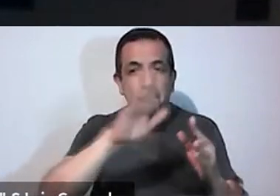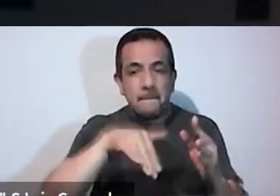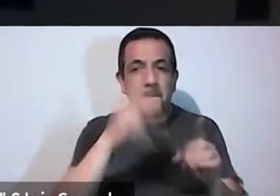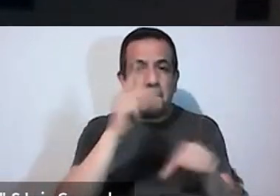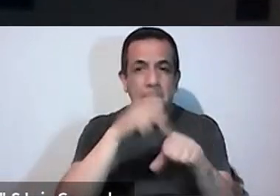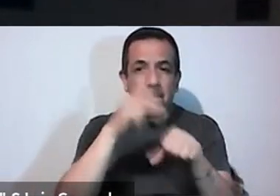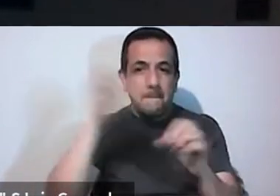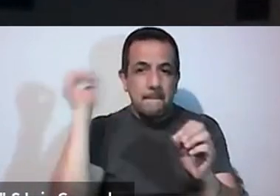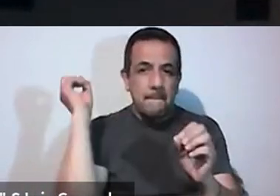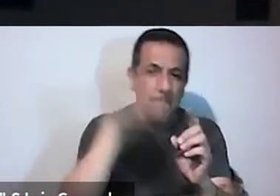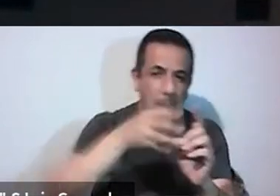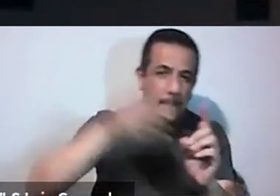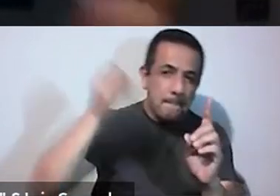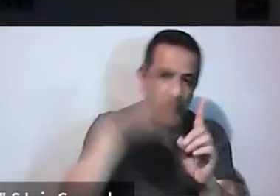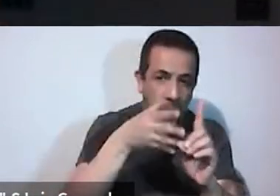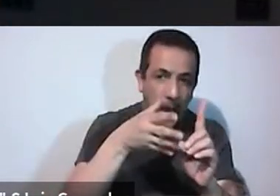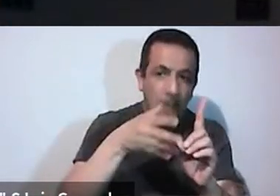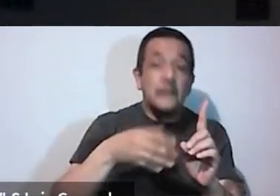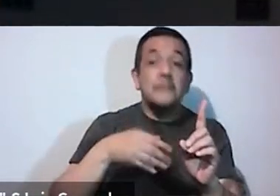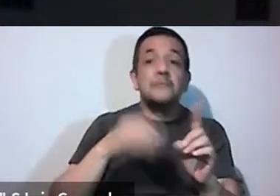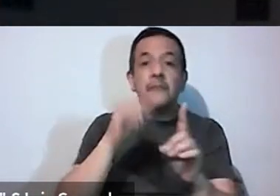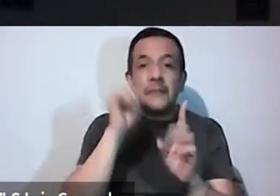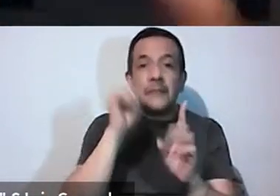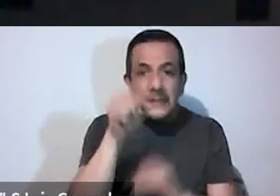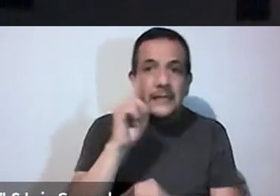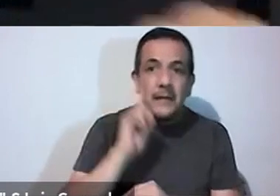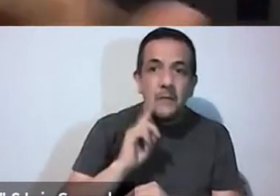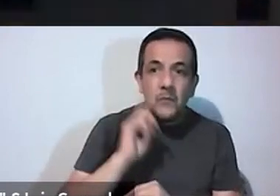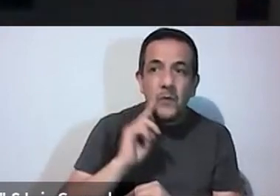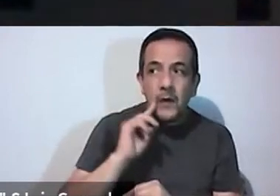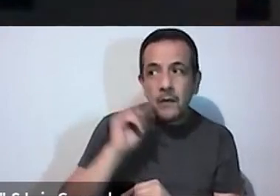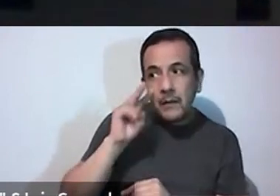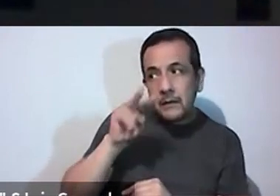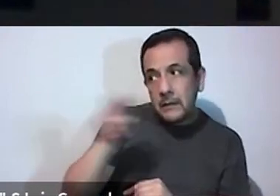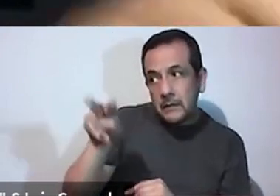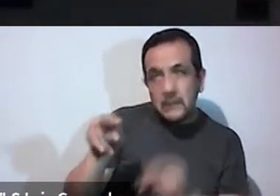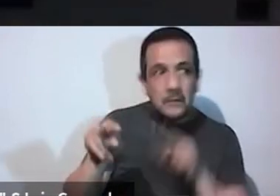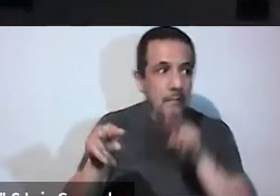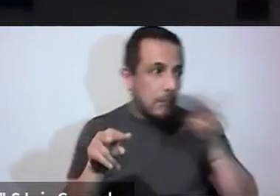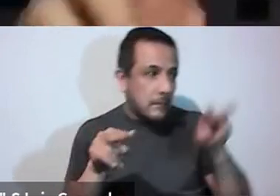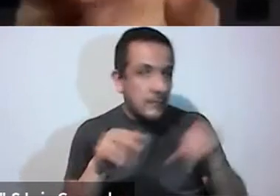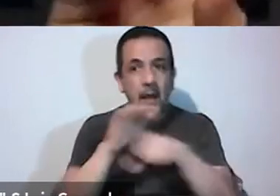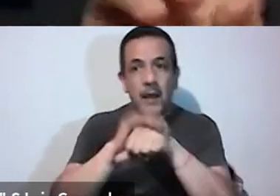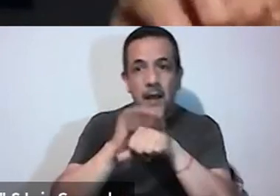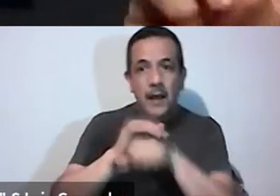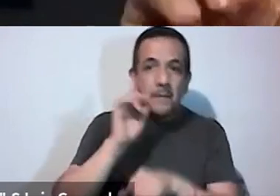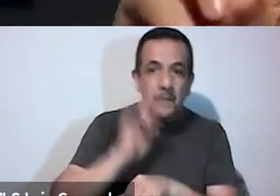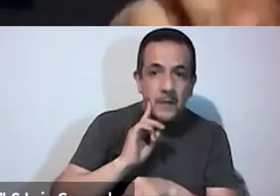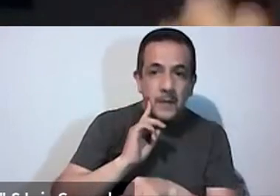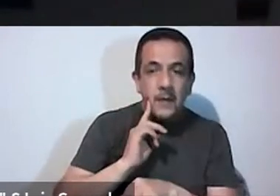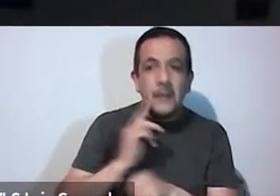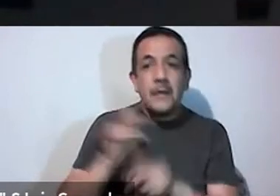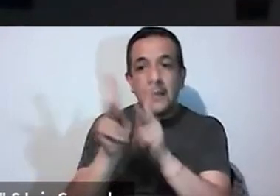¿Cuántas veces esta mujer no vería a amigas, primas, conocidas